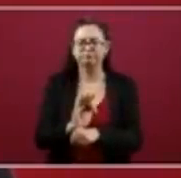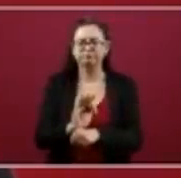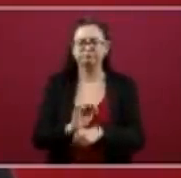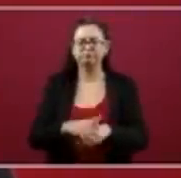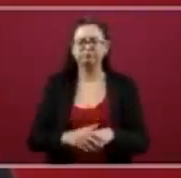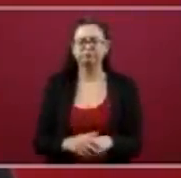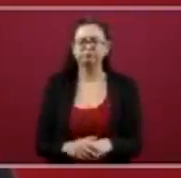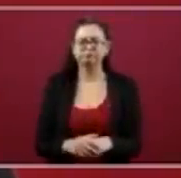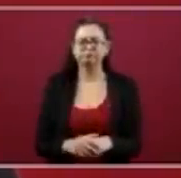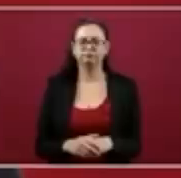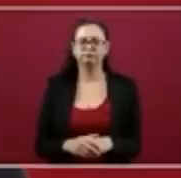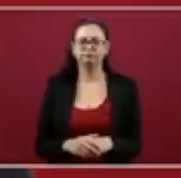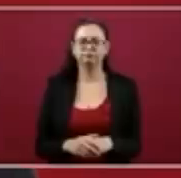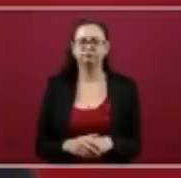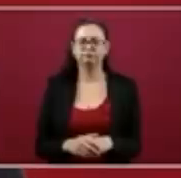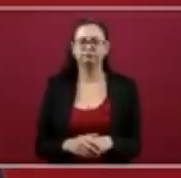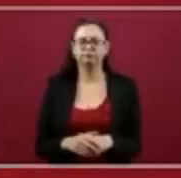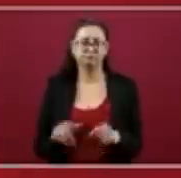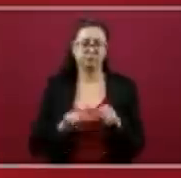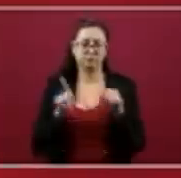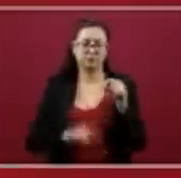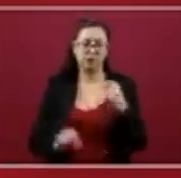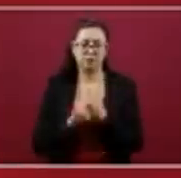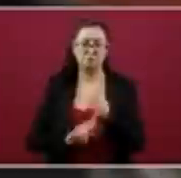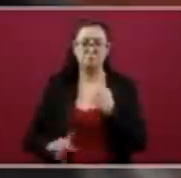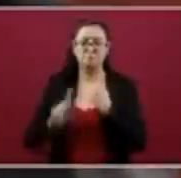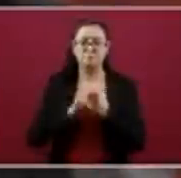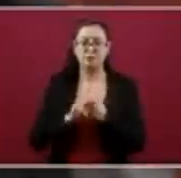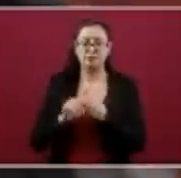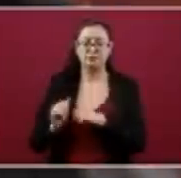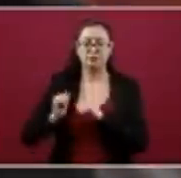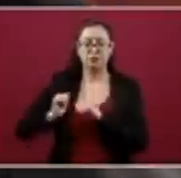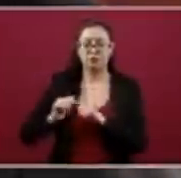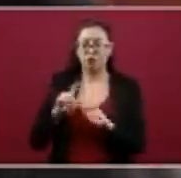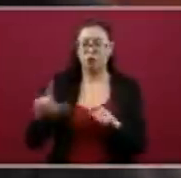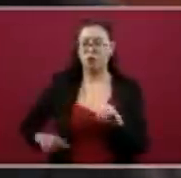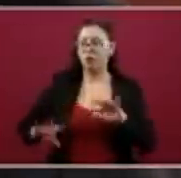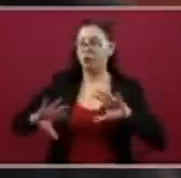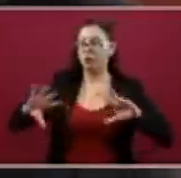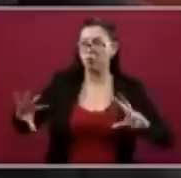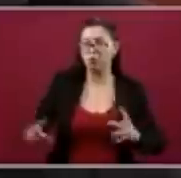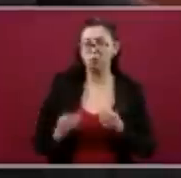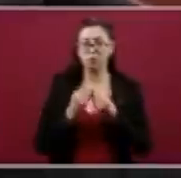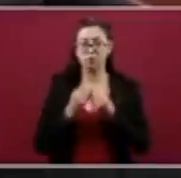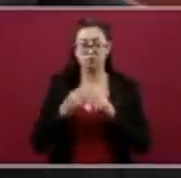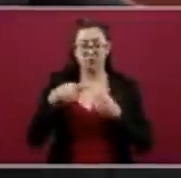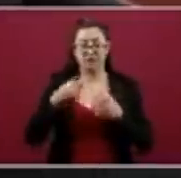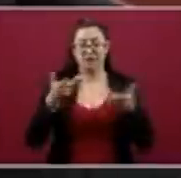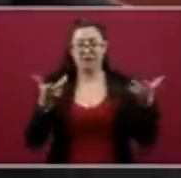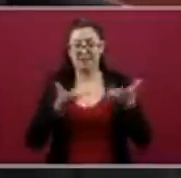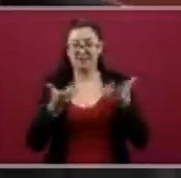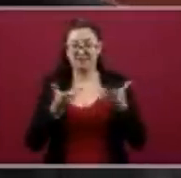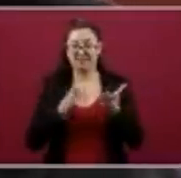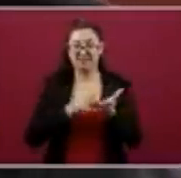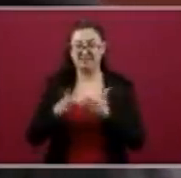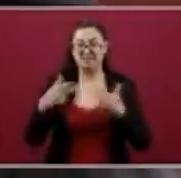Ya el Estado mexicano no es el violador de los derechos